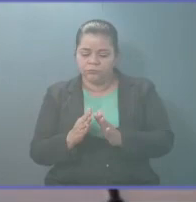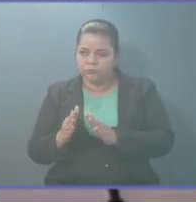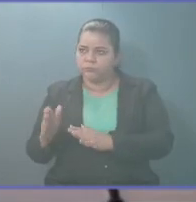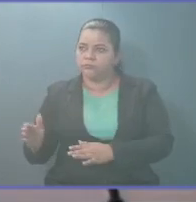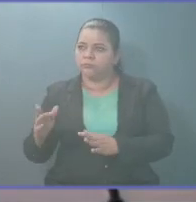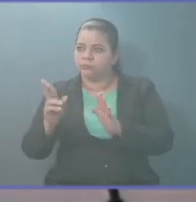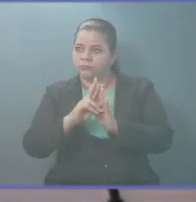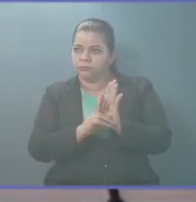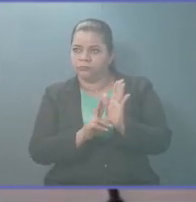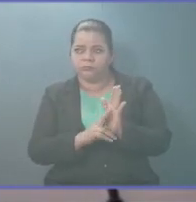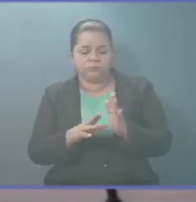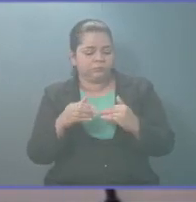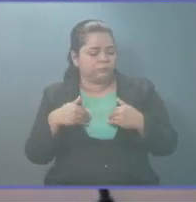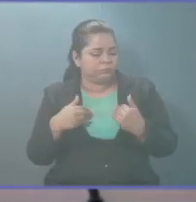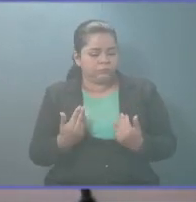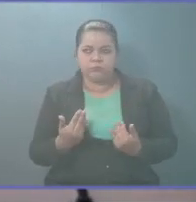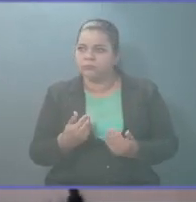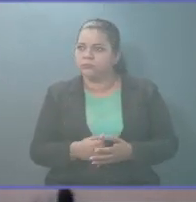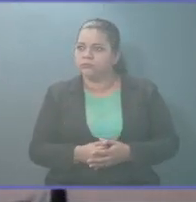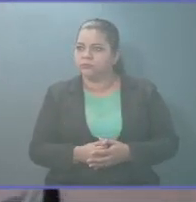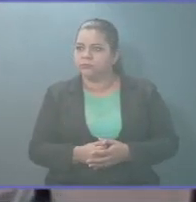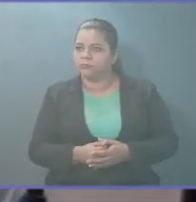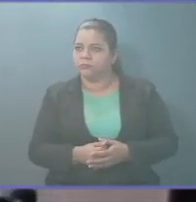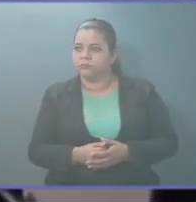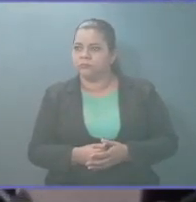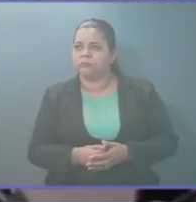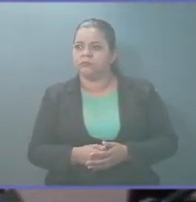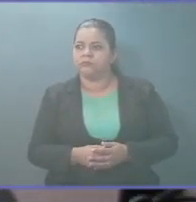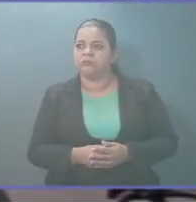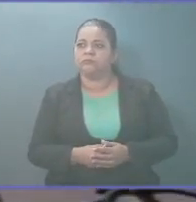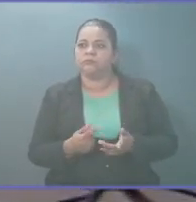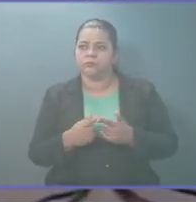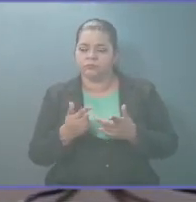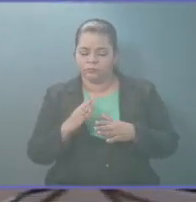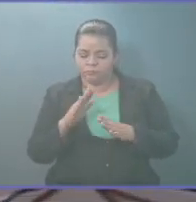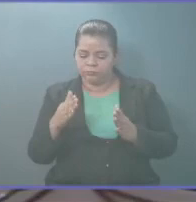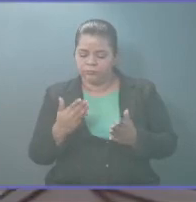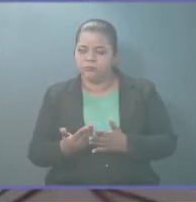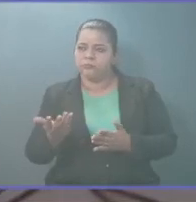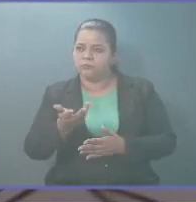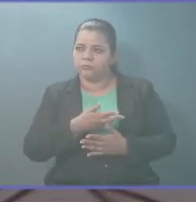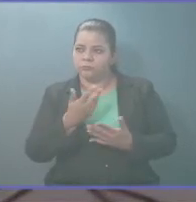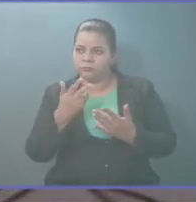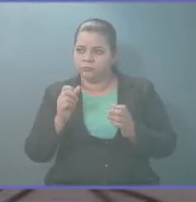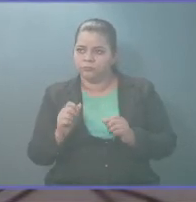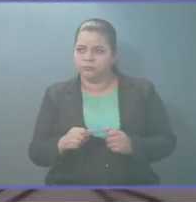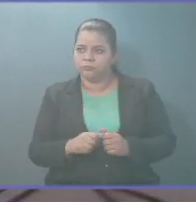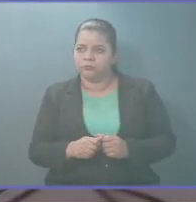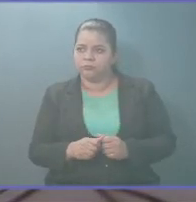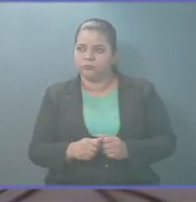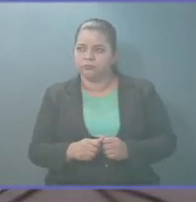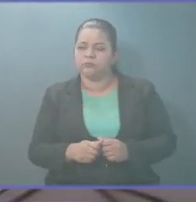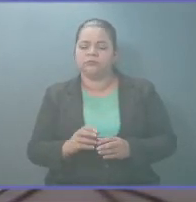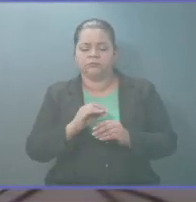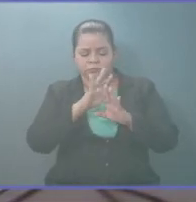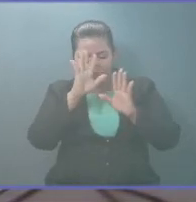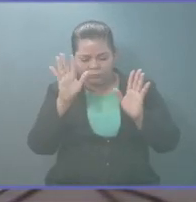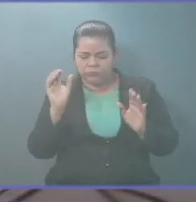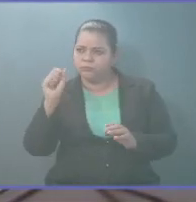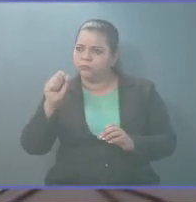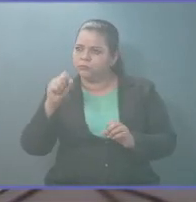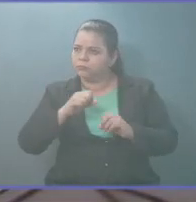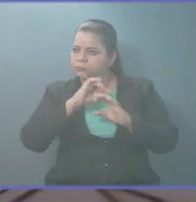personal. Entonces yo creo que sí es atendible esta observación desde el punto de vista de que